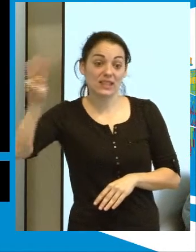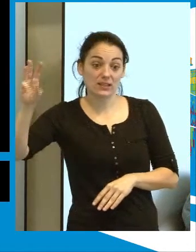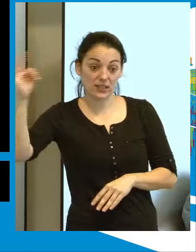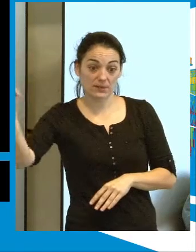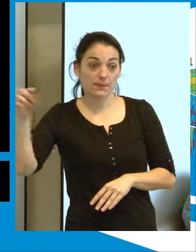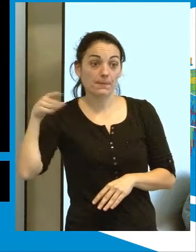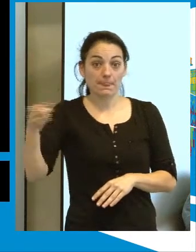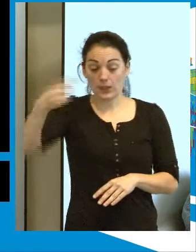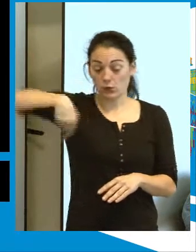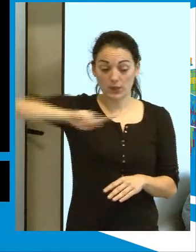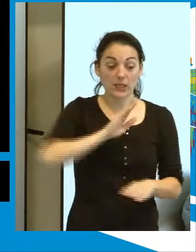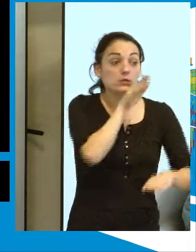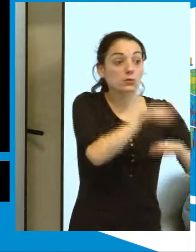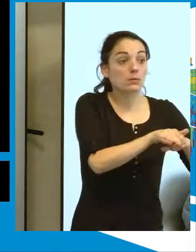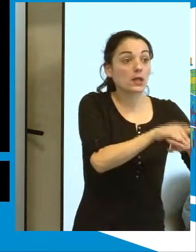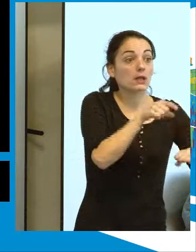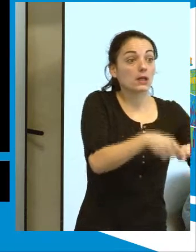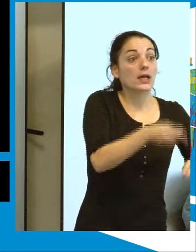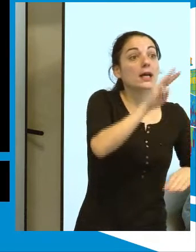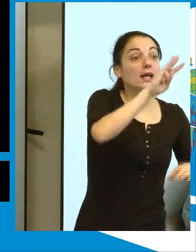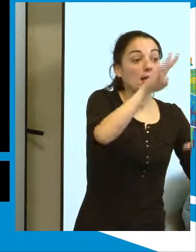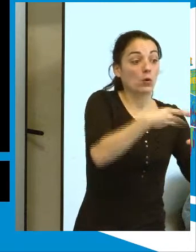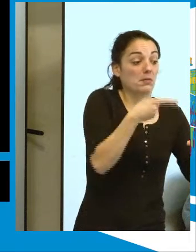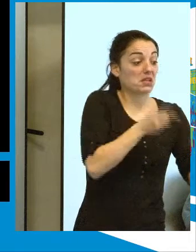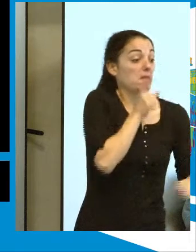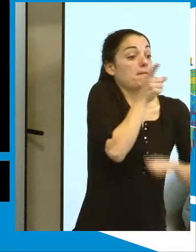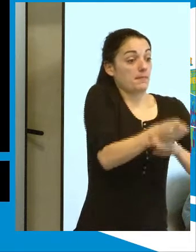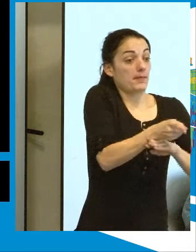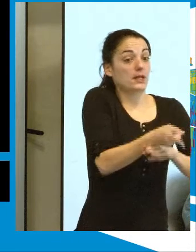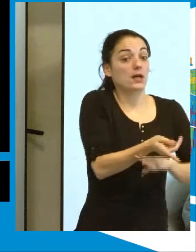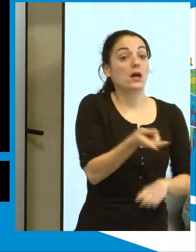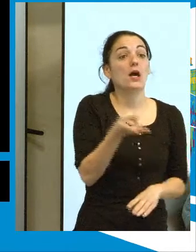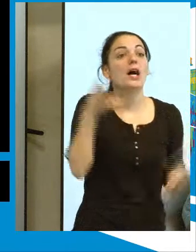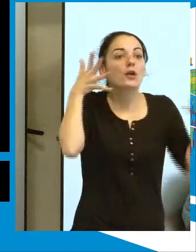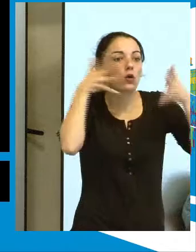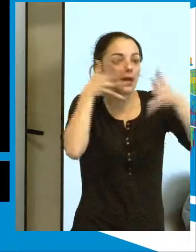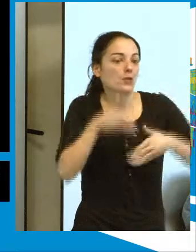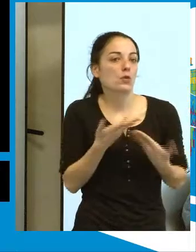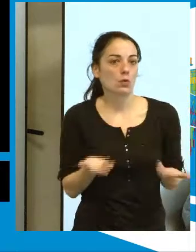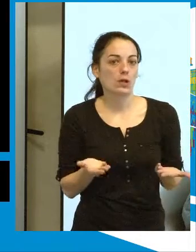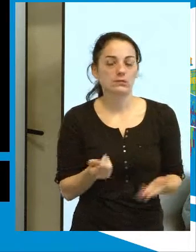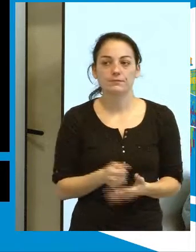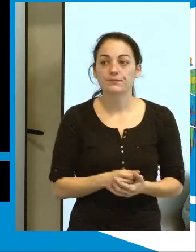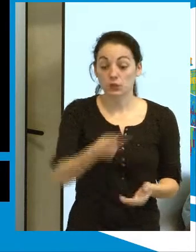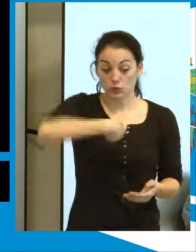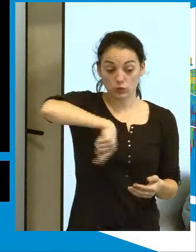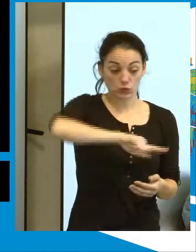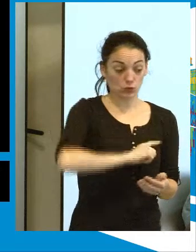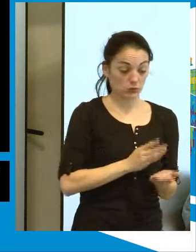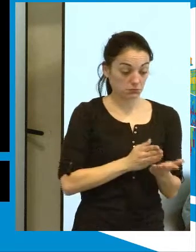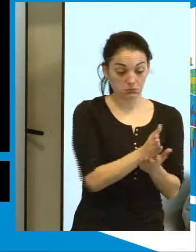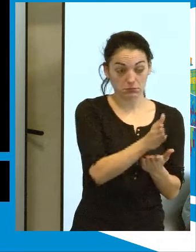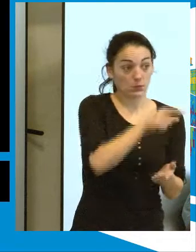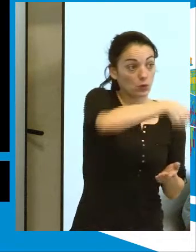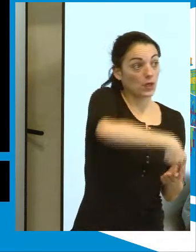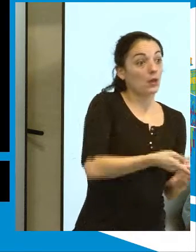que dicta, de hecho la guayaría, la UAI, que es la que dicta este tipo de recomendaciones. Nosotros estuvimos analizando, por un lado, la parte